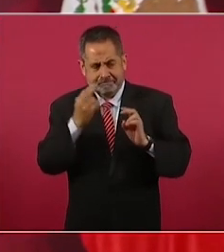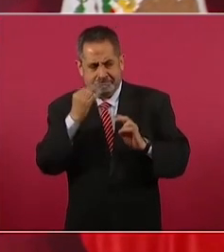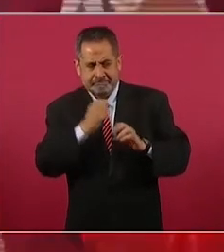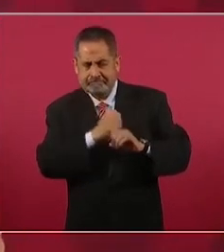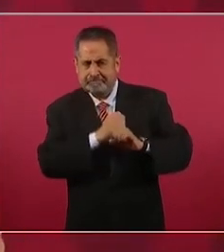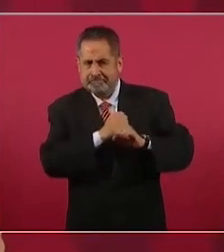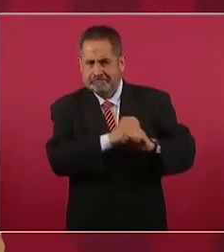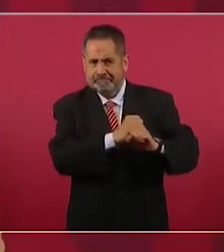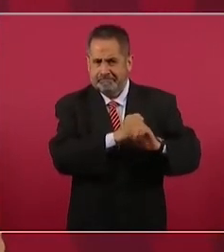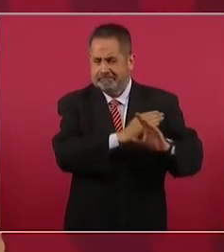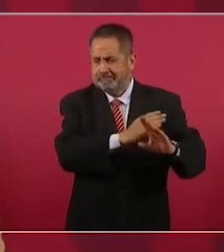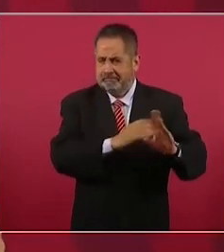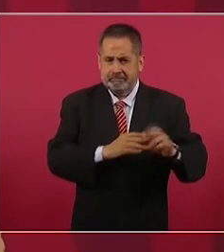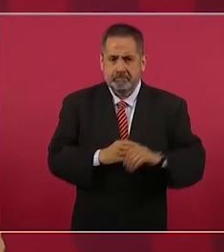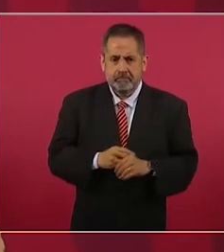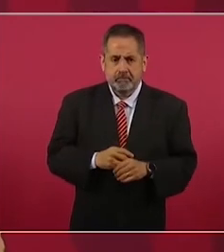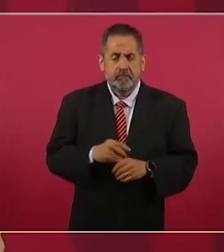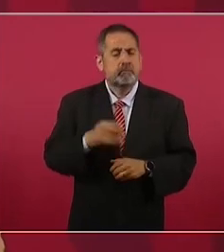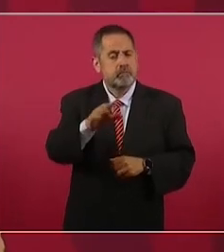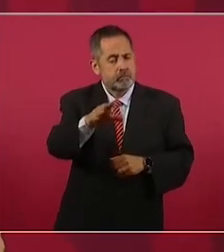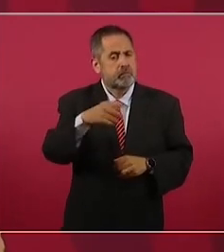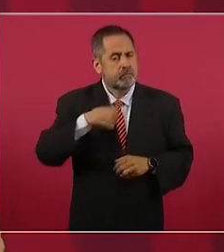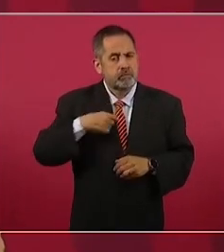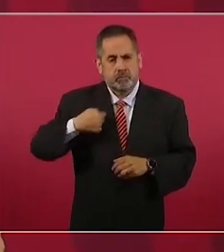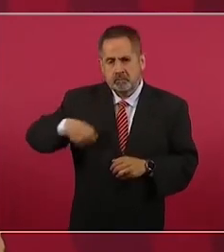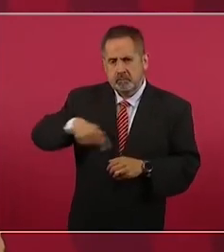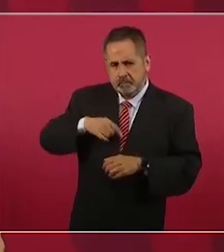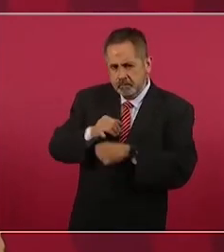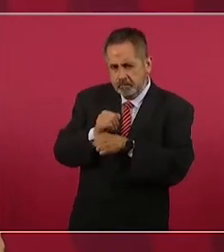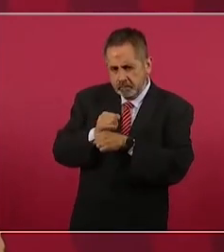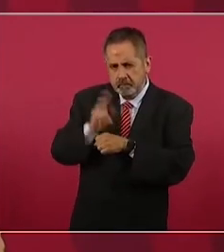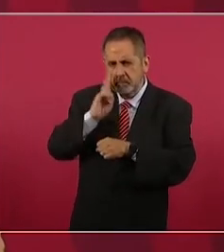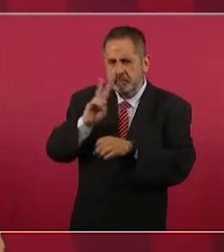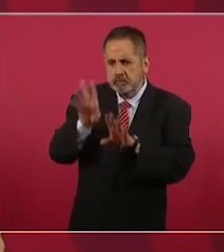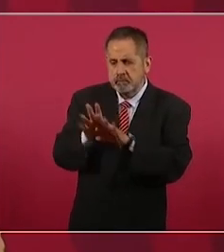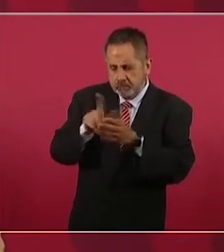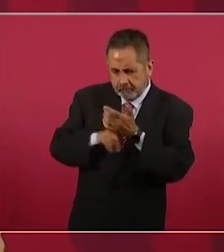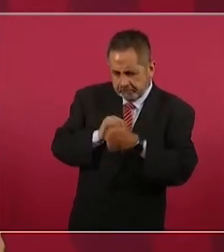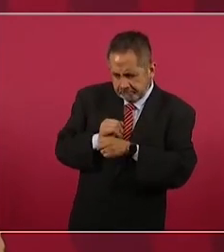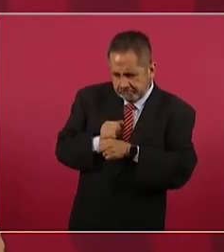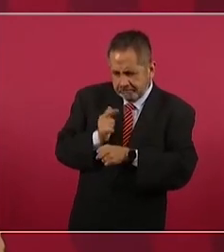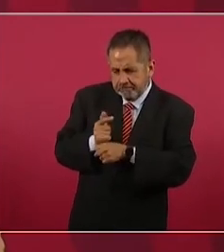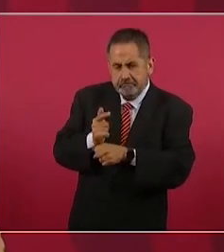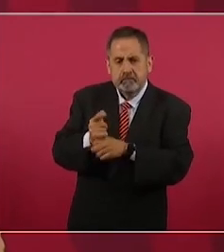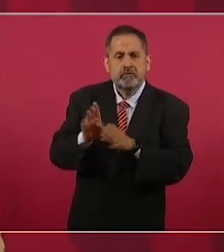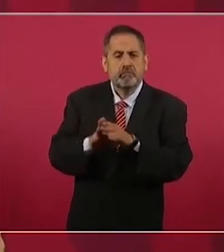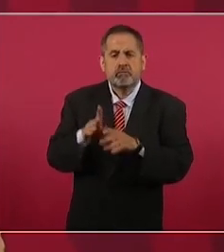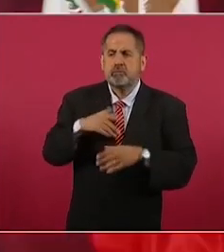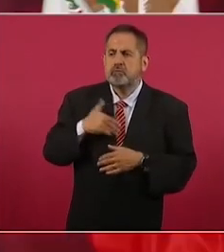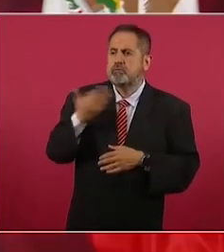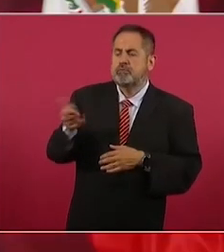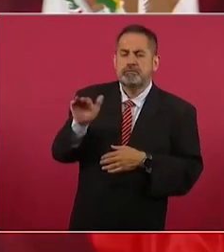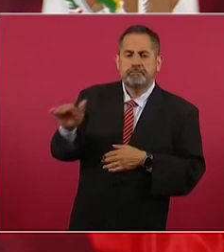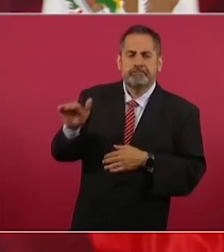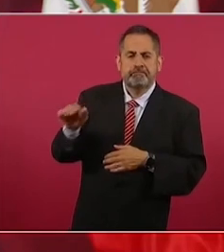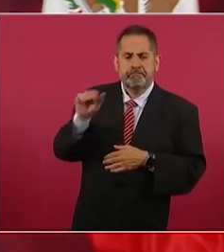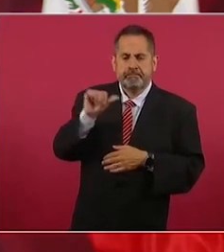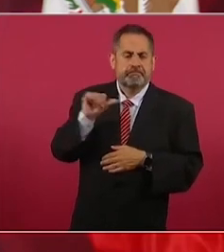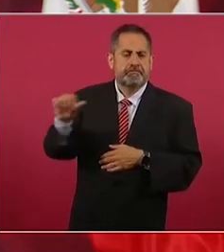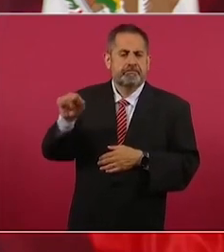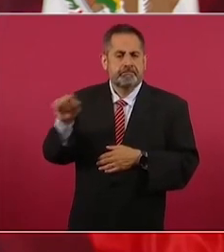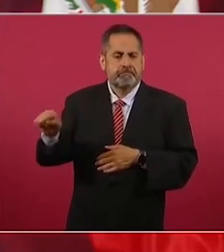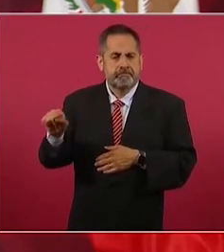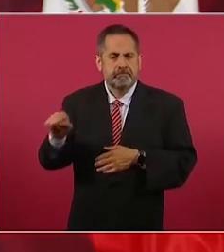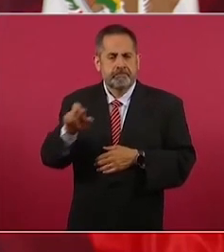y vamos nosotros a investigar. Le voy a pedir